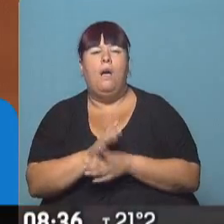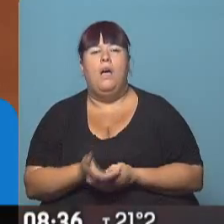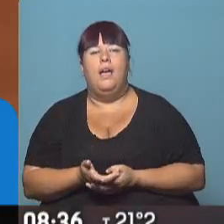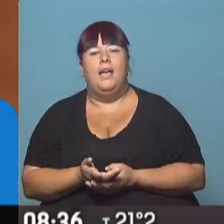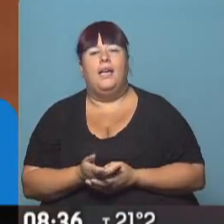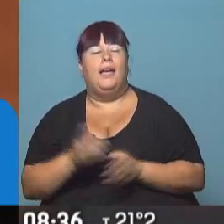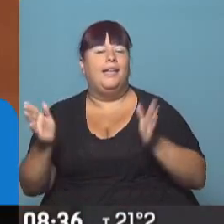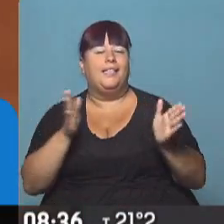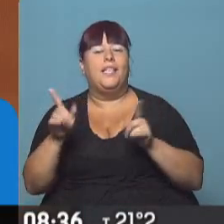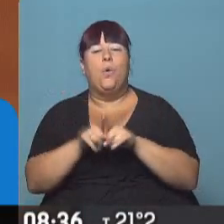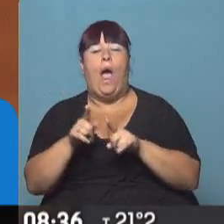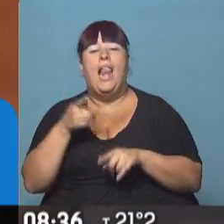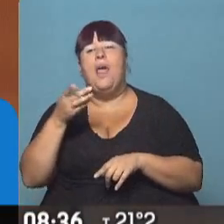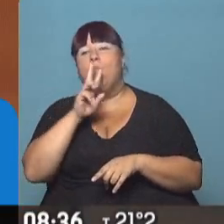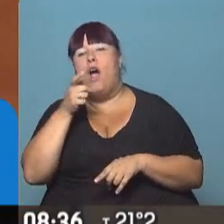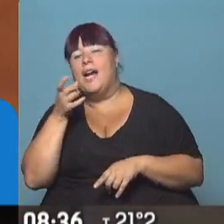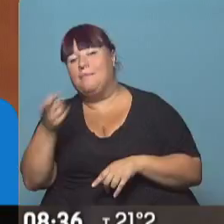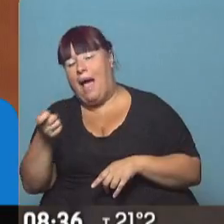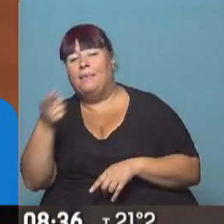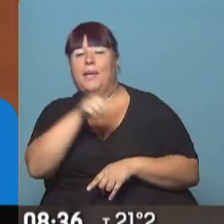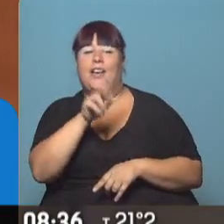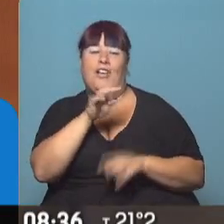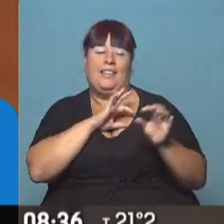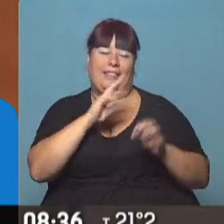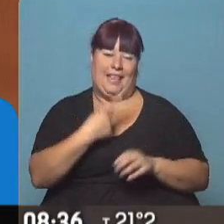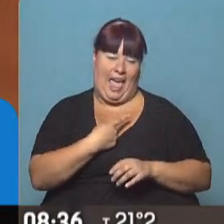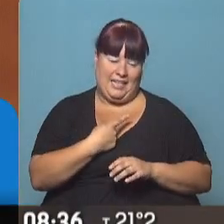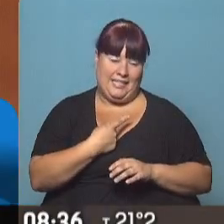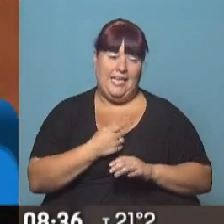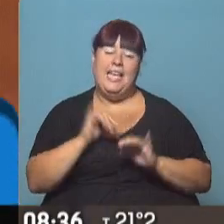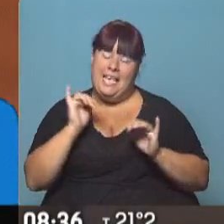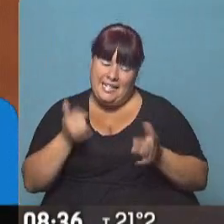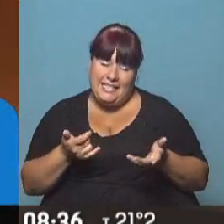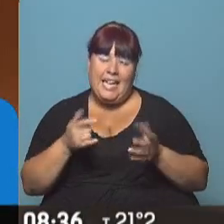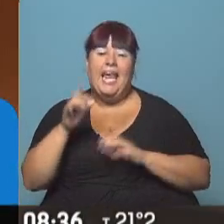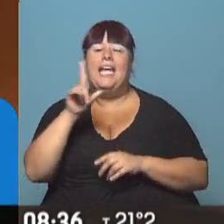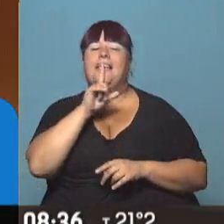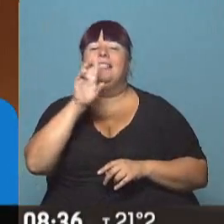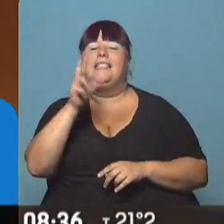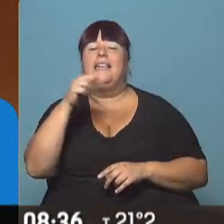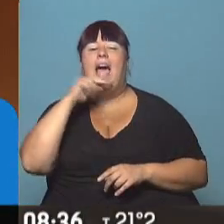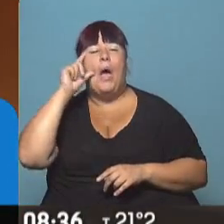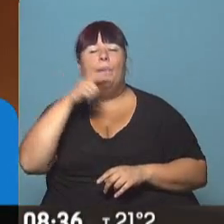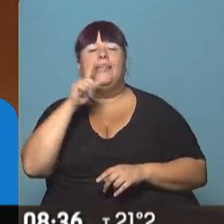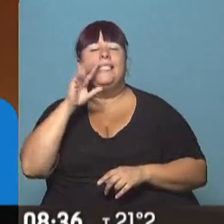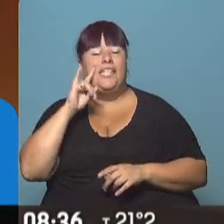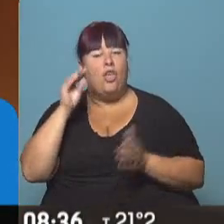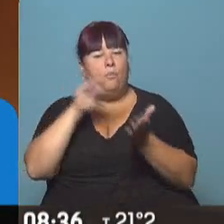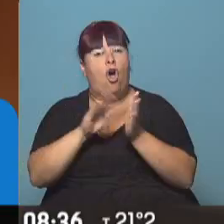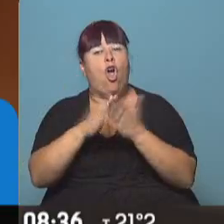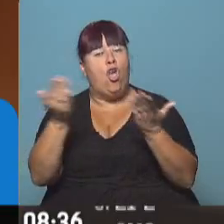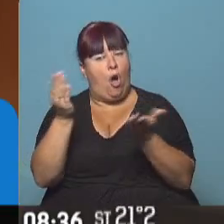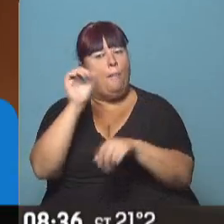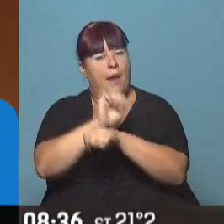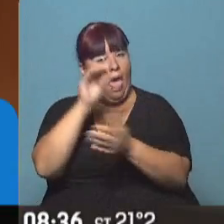el paralelismo de femicidio, pero cuando la víctima es una persona trans. Sí, el travesticidio justamente está contemplado en el Código